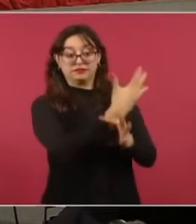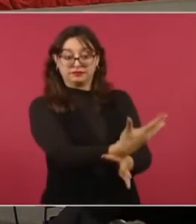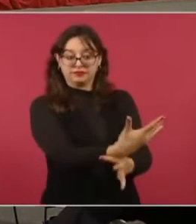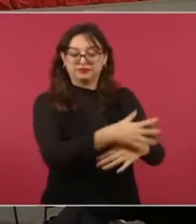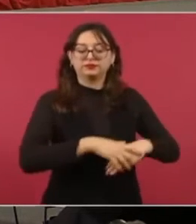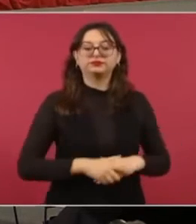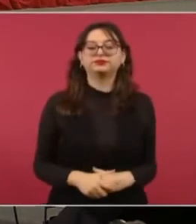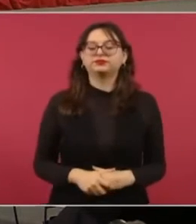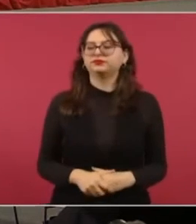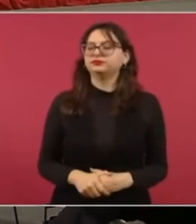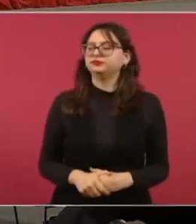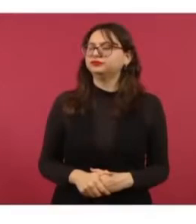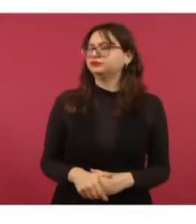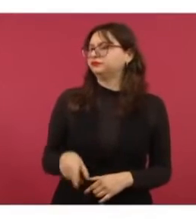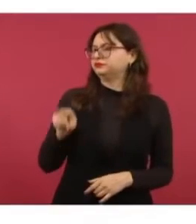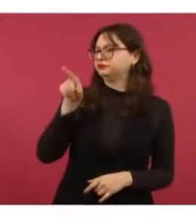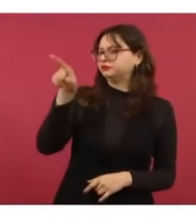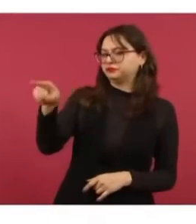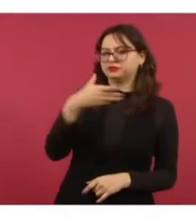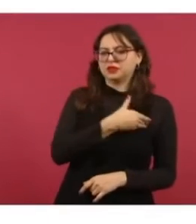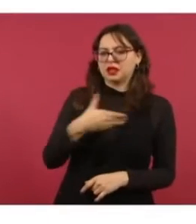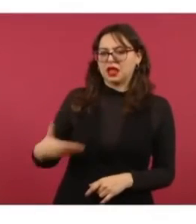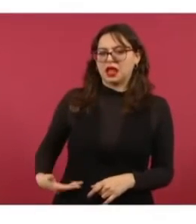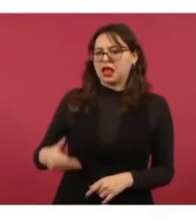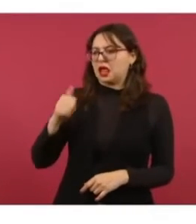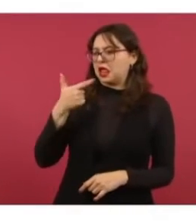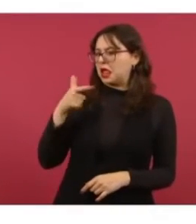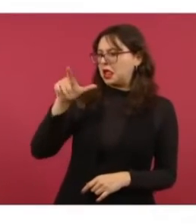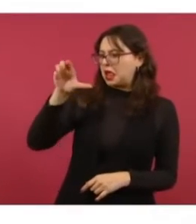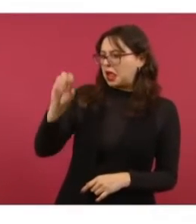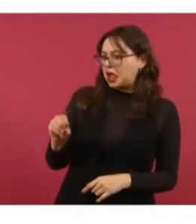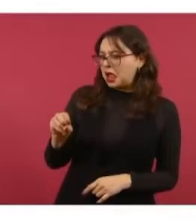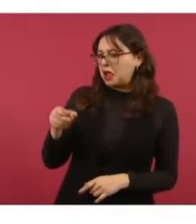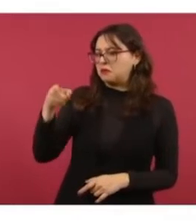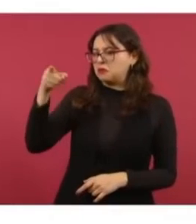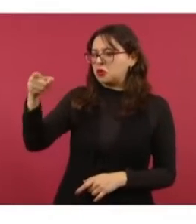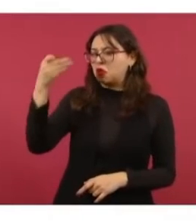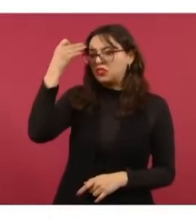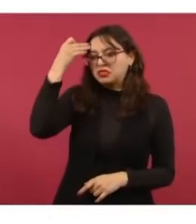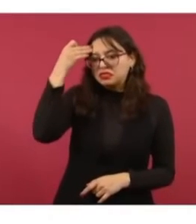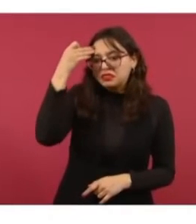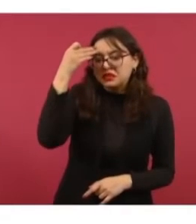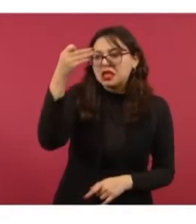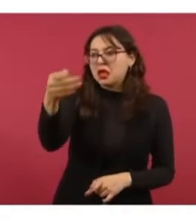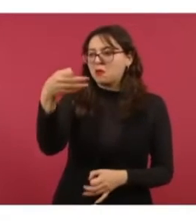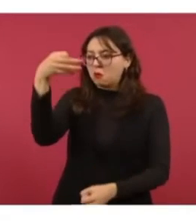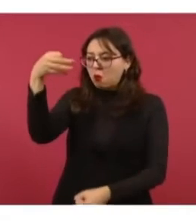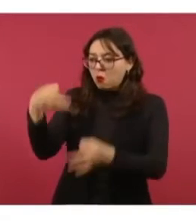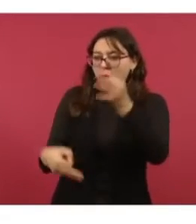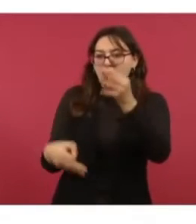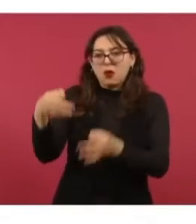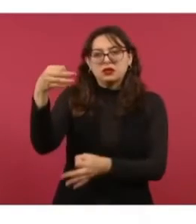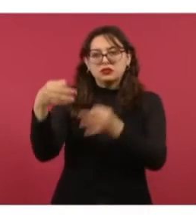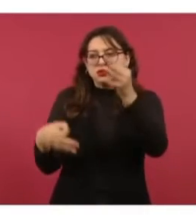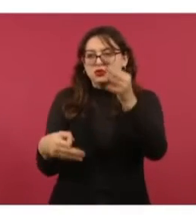ha invertido el presidente Andrés Manuel López Obrador al juicio sumario a Genaro García Luna